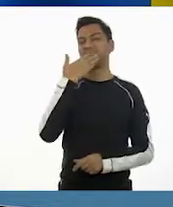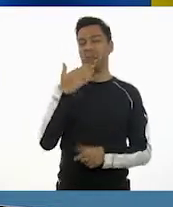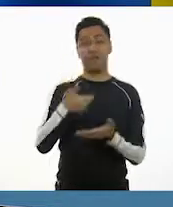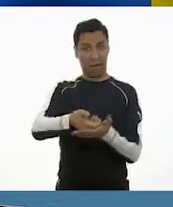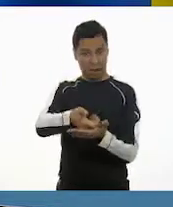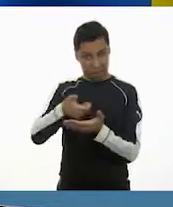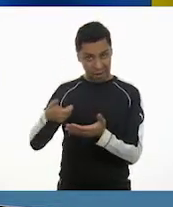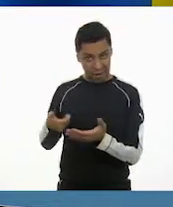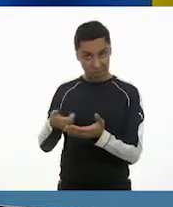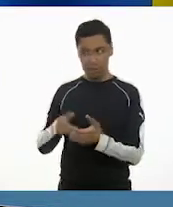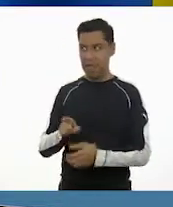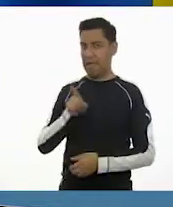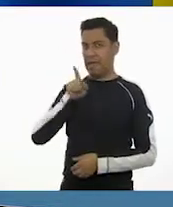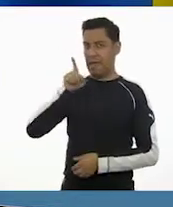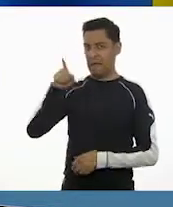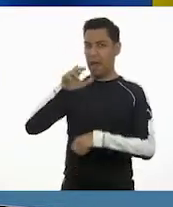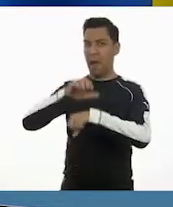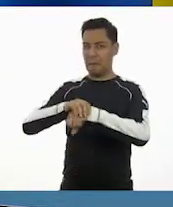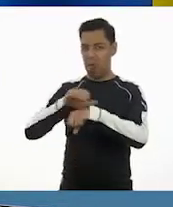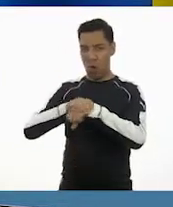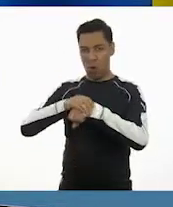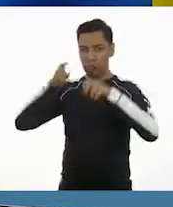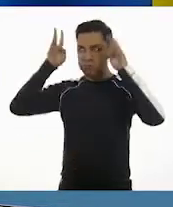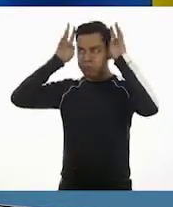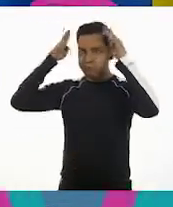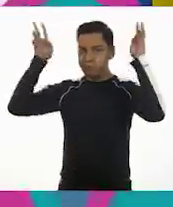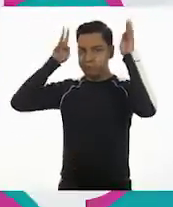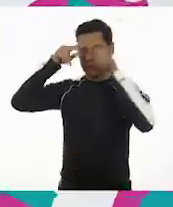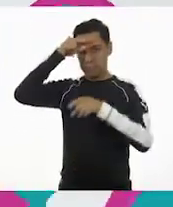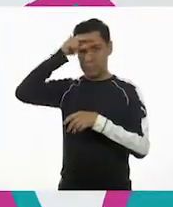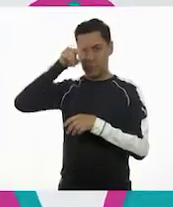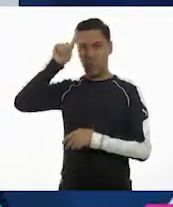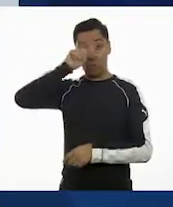antes, vamos con Ajo Listo para que nos dé un consejo.